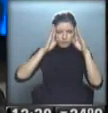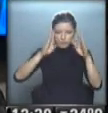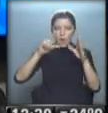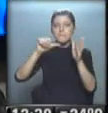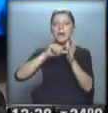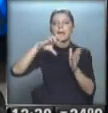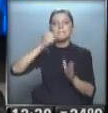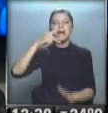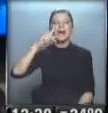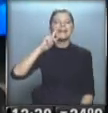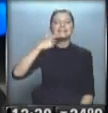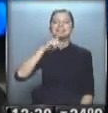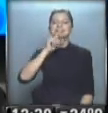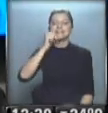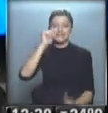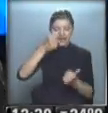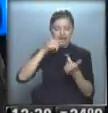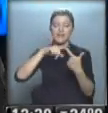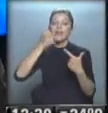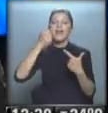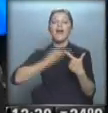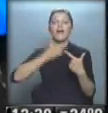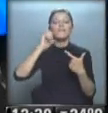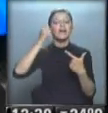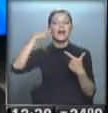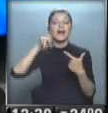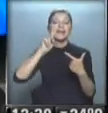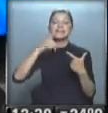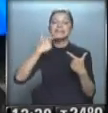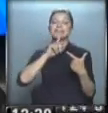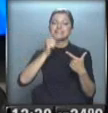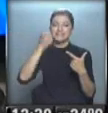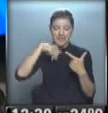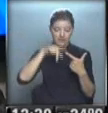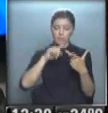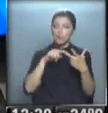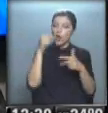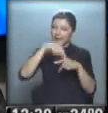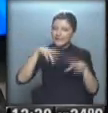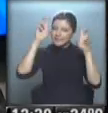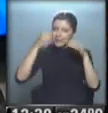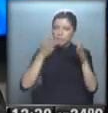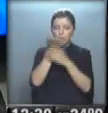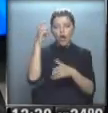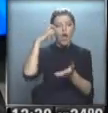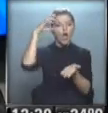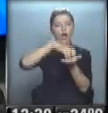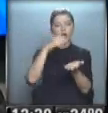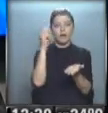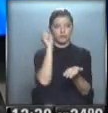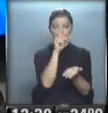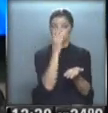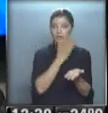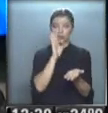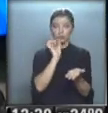Pakistán y en Afganistán. El tema, desde una visión de los derechos humanos, llegó ya al Congreso de los Estados Unidos. Por